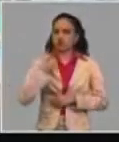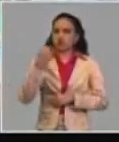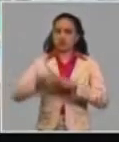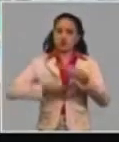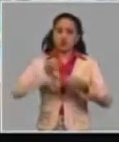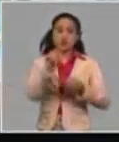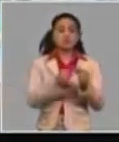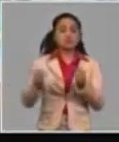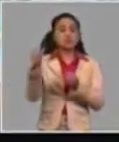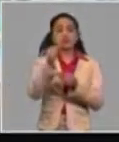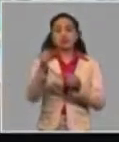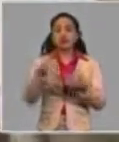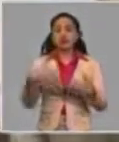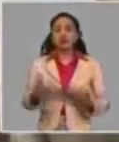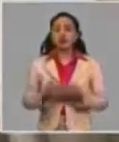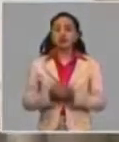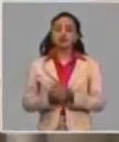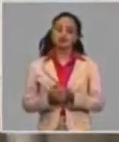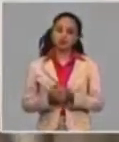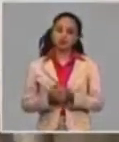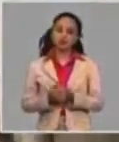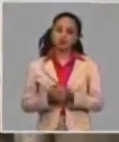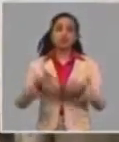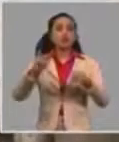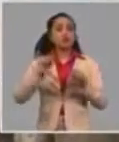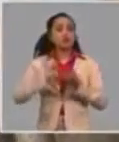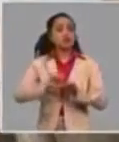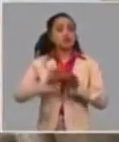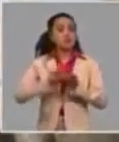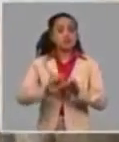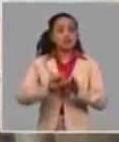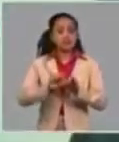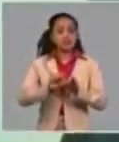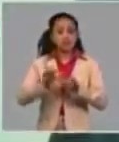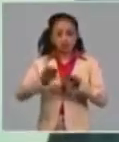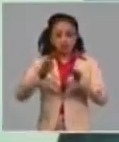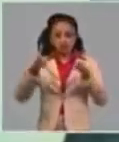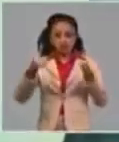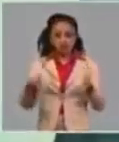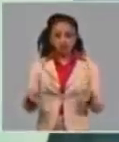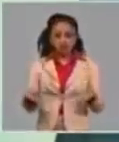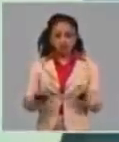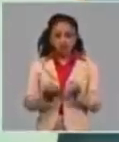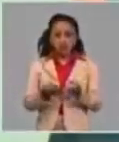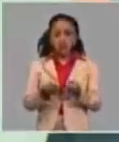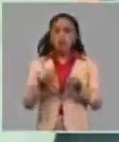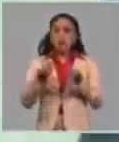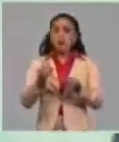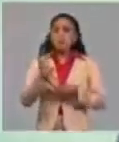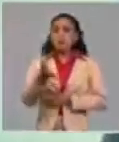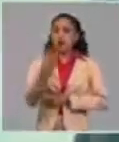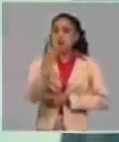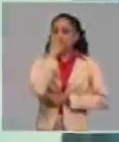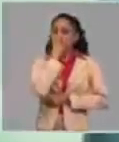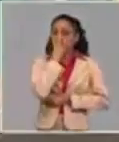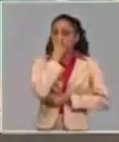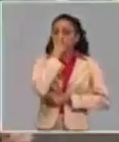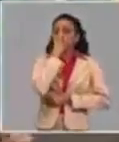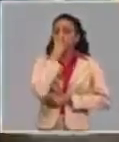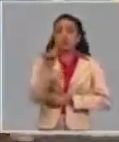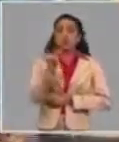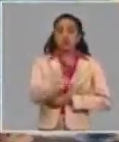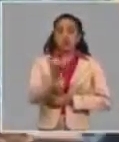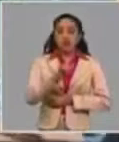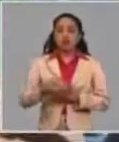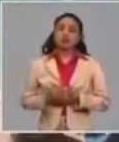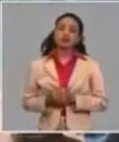bueno, fundamentalmente en la puesta en marcha de nuevos servicios de tanques criogénicos, de bancos de oxígeno, encadenándonos productivamente con